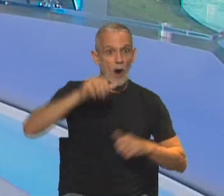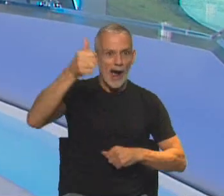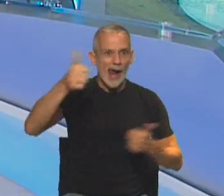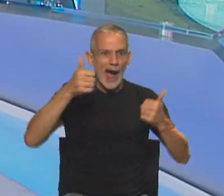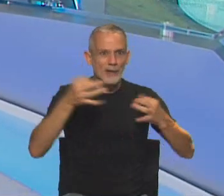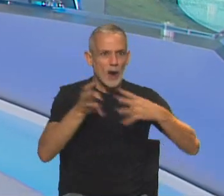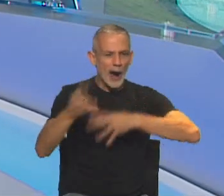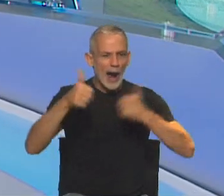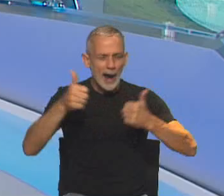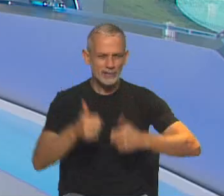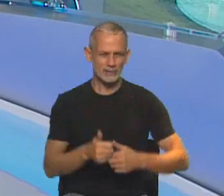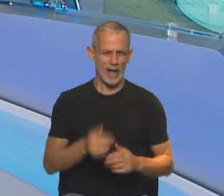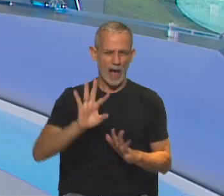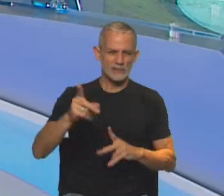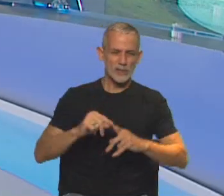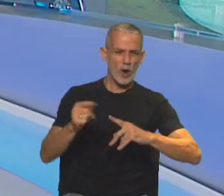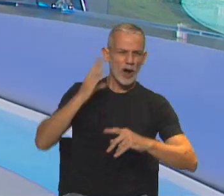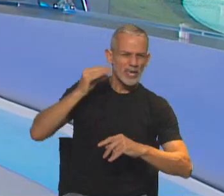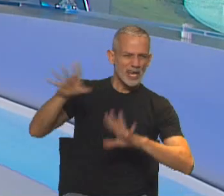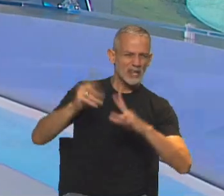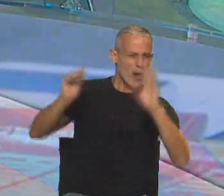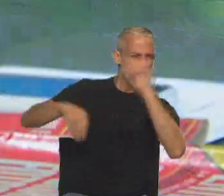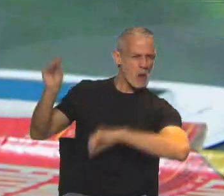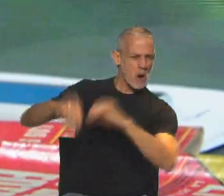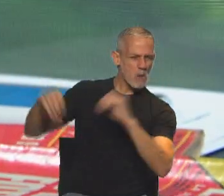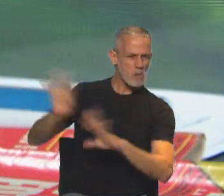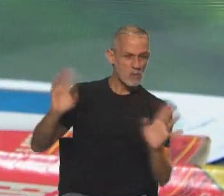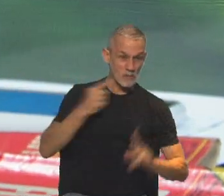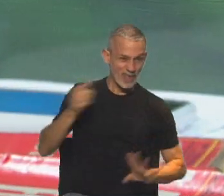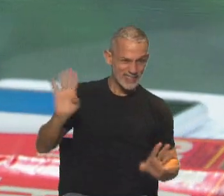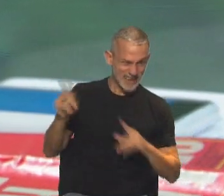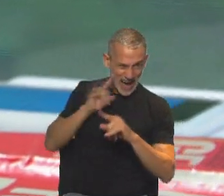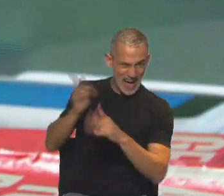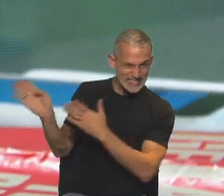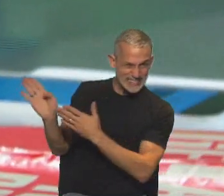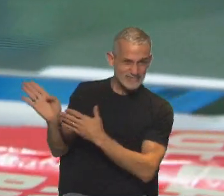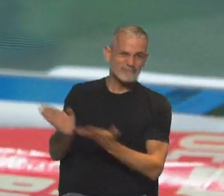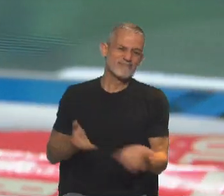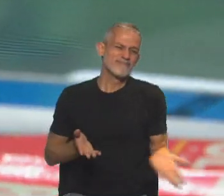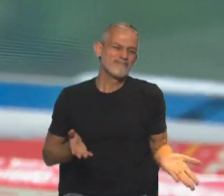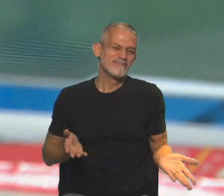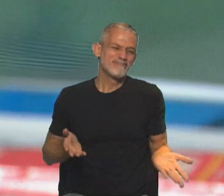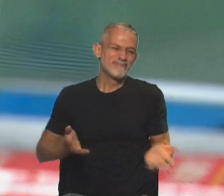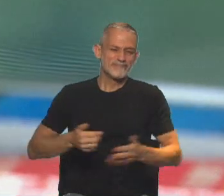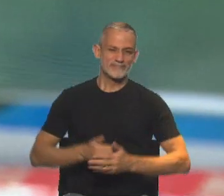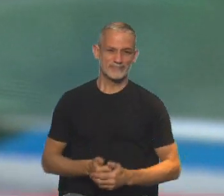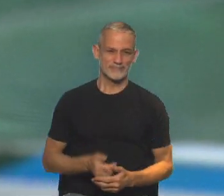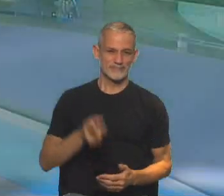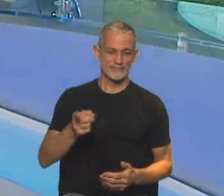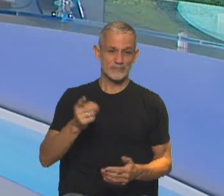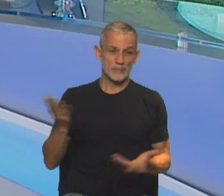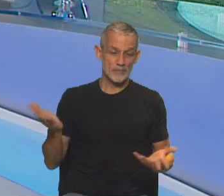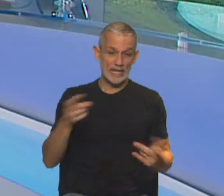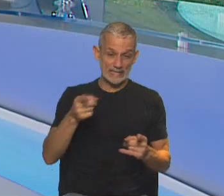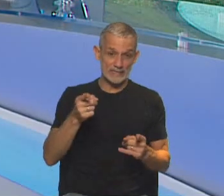evidentemente. O media flota inglesa fuera de combate. Bueno, sí, hay un relato que... es tremendo, esto del mes de mayo.